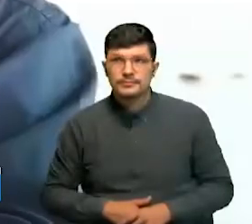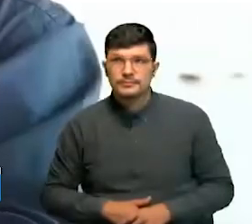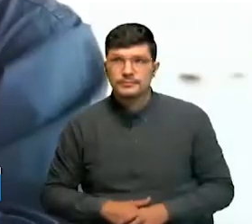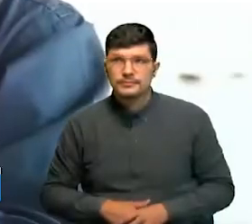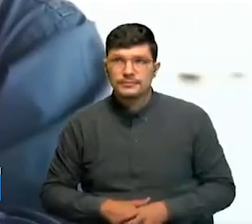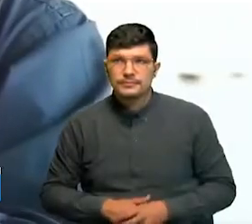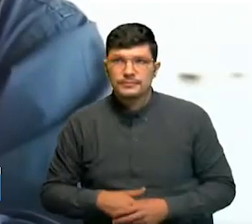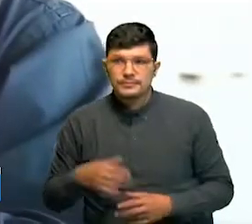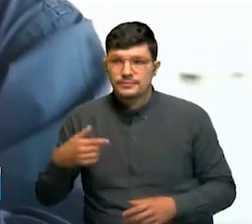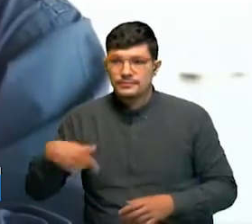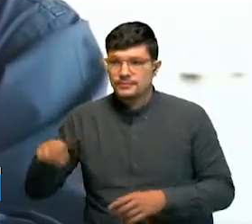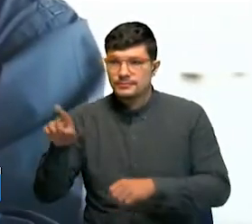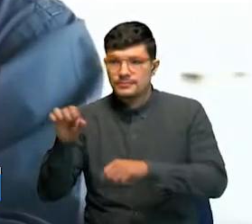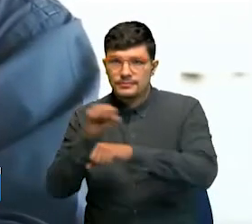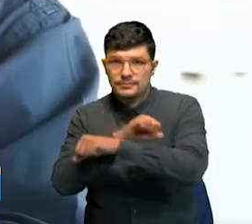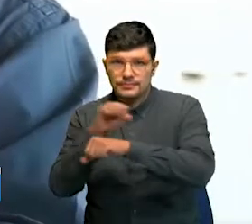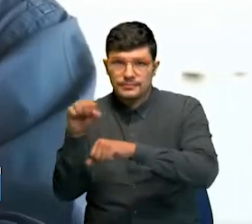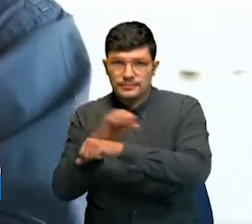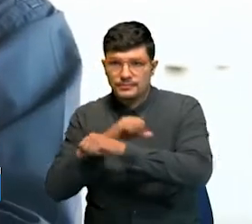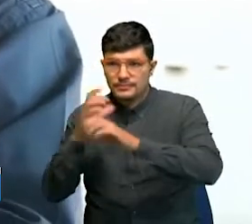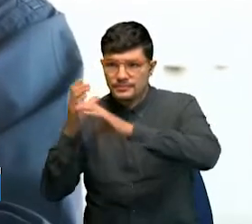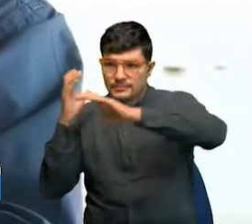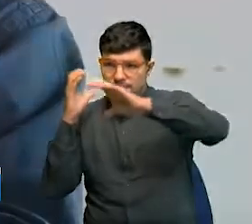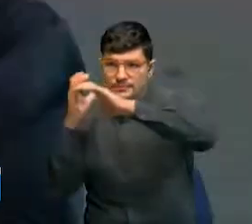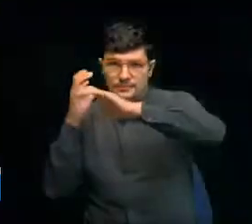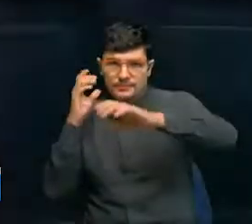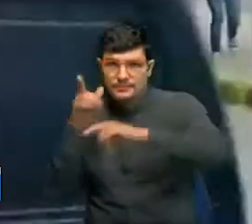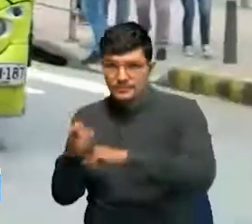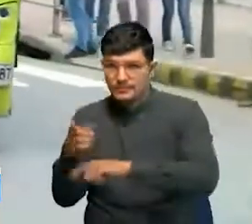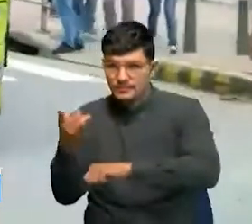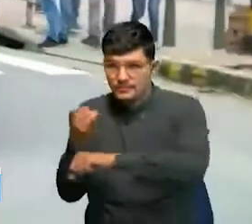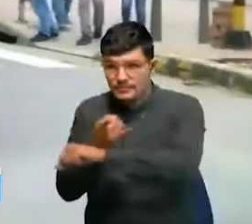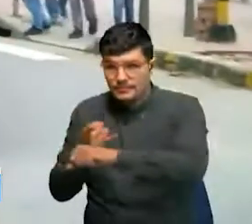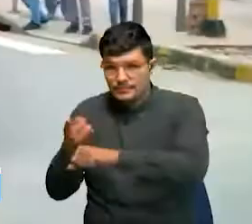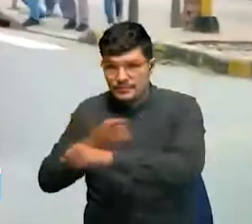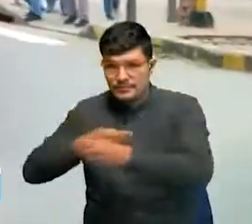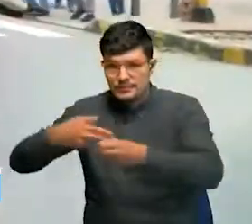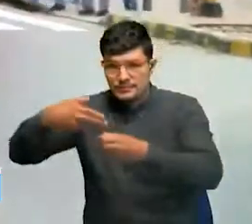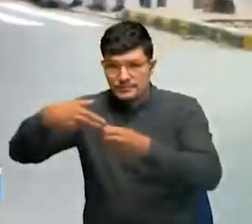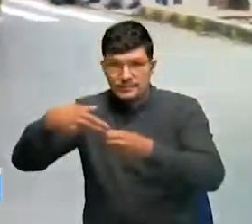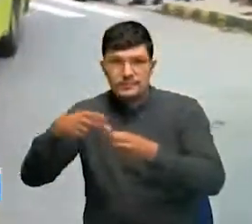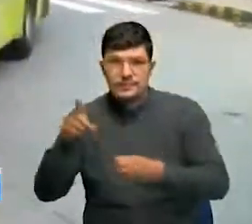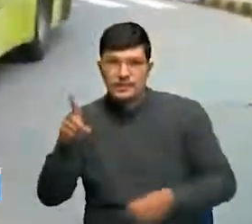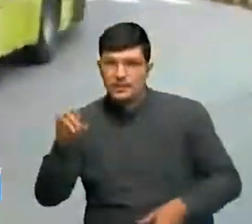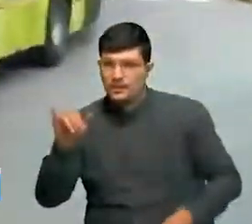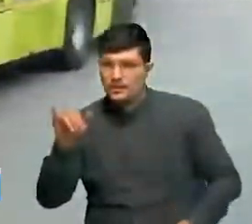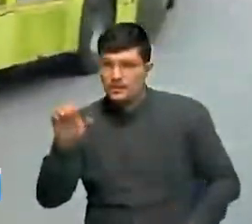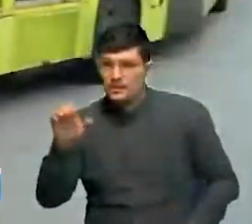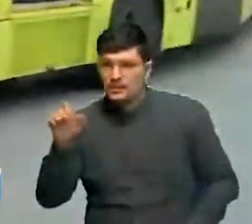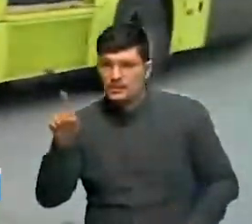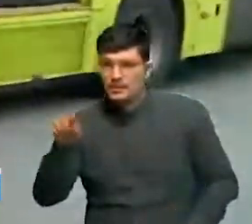Los vehículos del sistema integrado de transporte masivo utilizan combustible diésel.